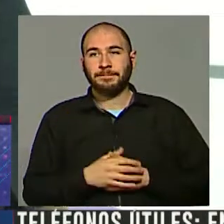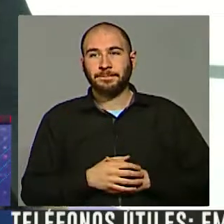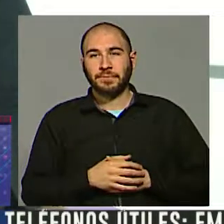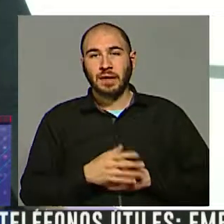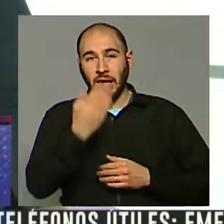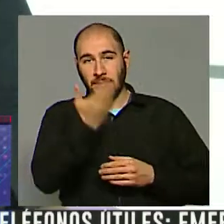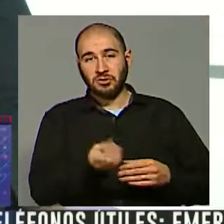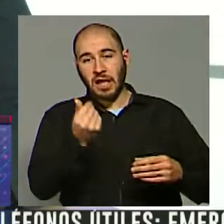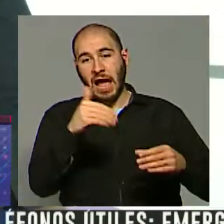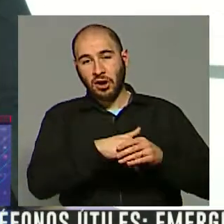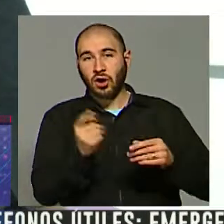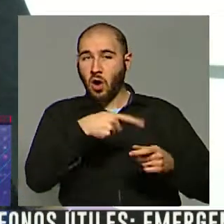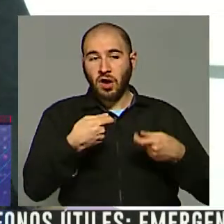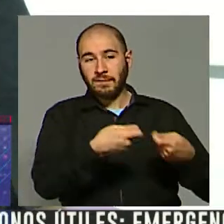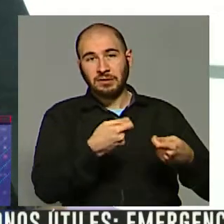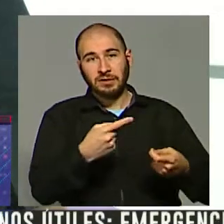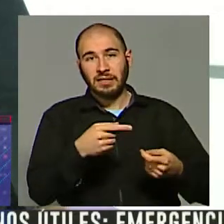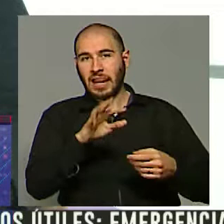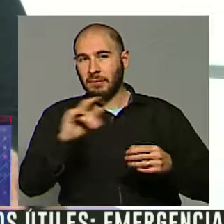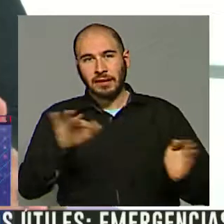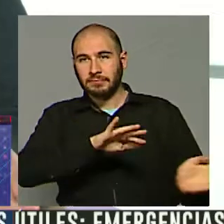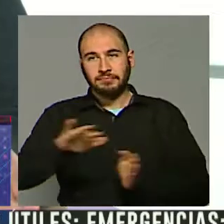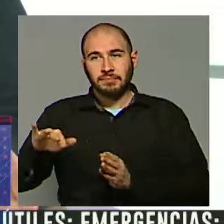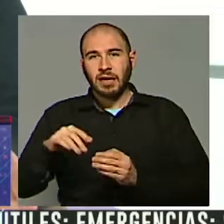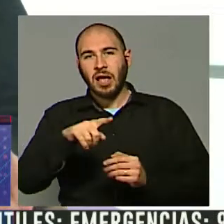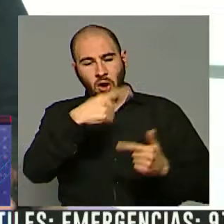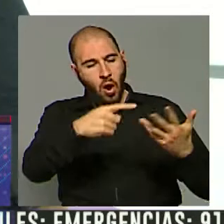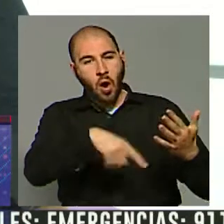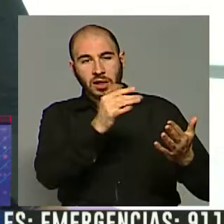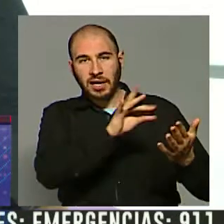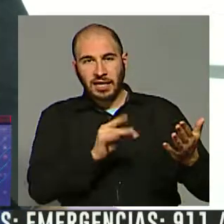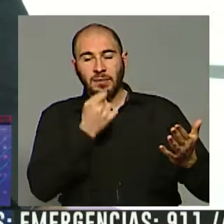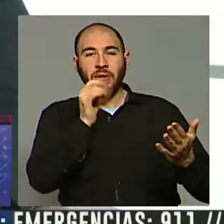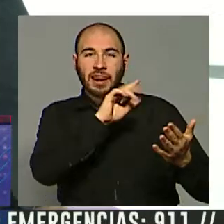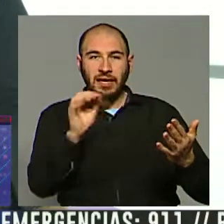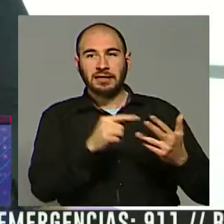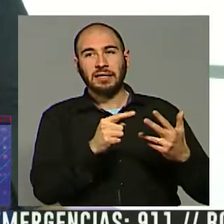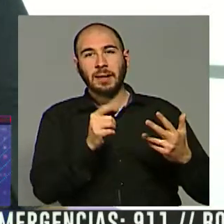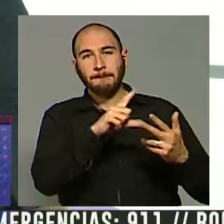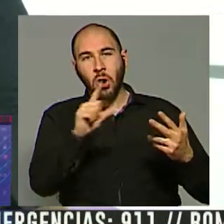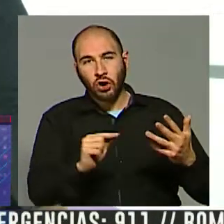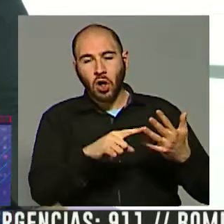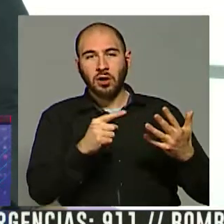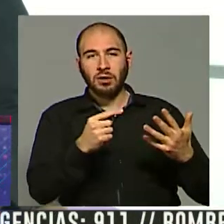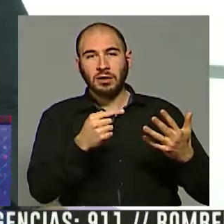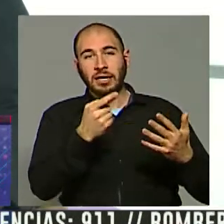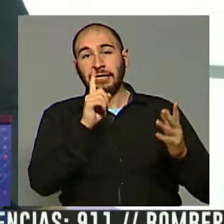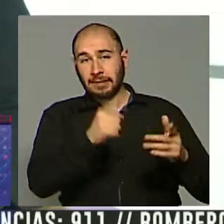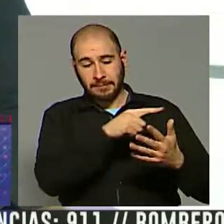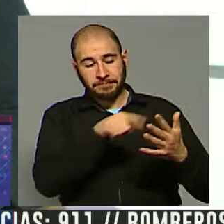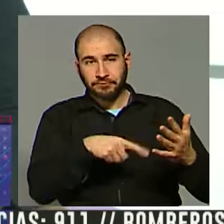el ahorrista o el inversor que decida salir de las LEVAC tenga otras alternativas, como las letras, los bonos, que dan una tasa